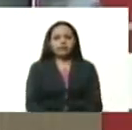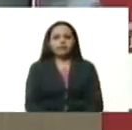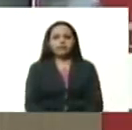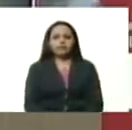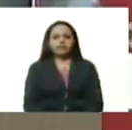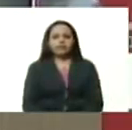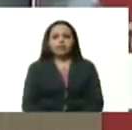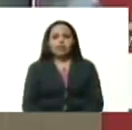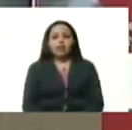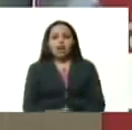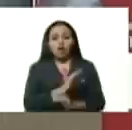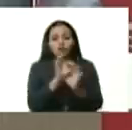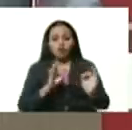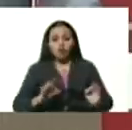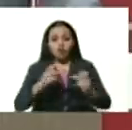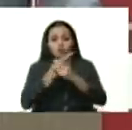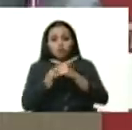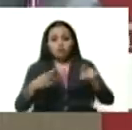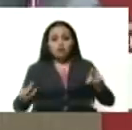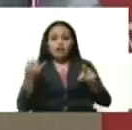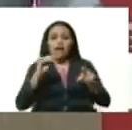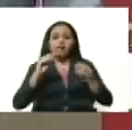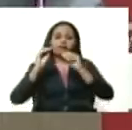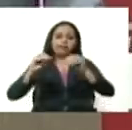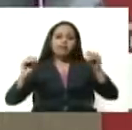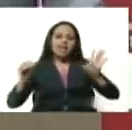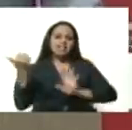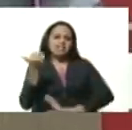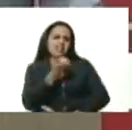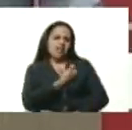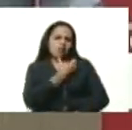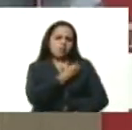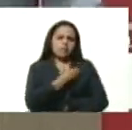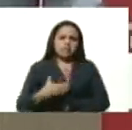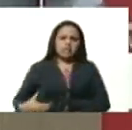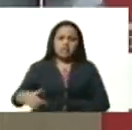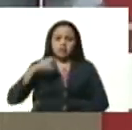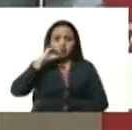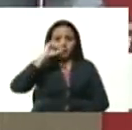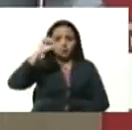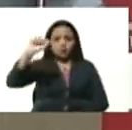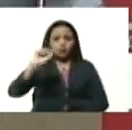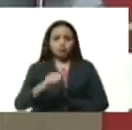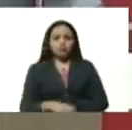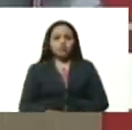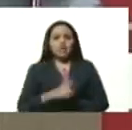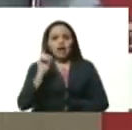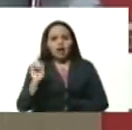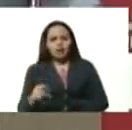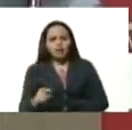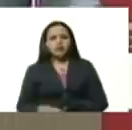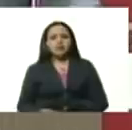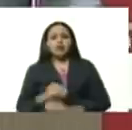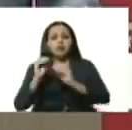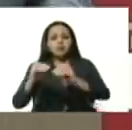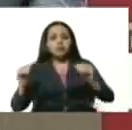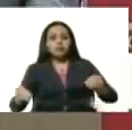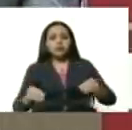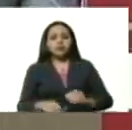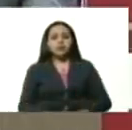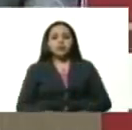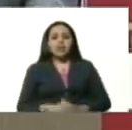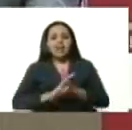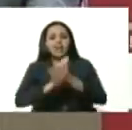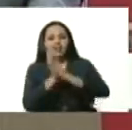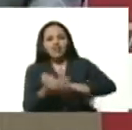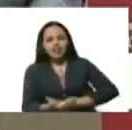manera pública y notoria ha convocado al asesinato del presidente de la República y ha convocado a la ruptura del